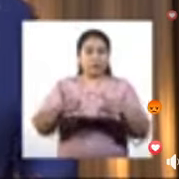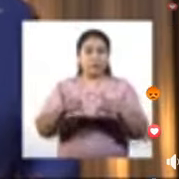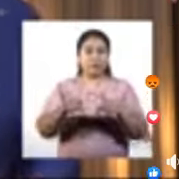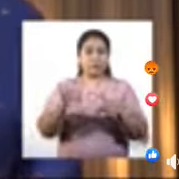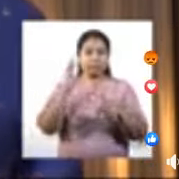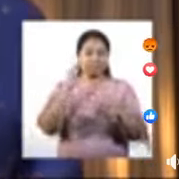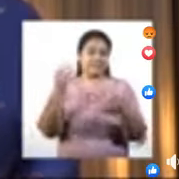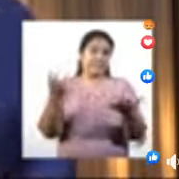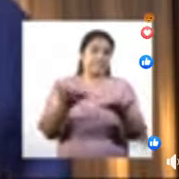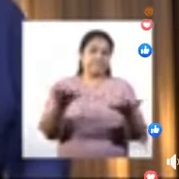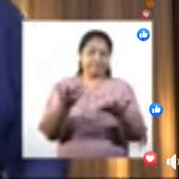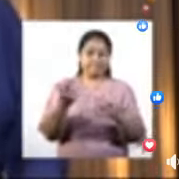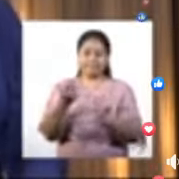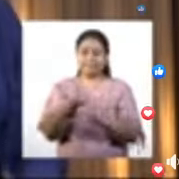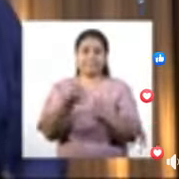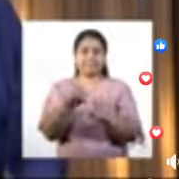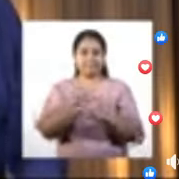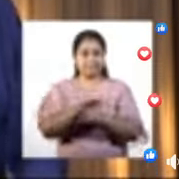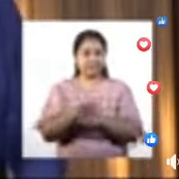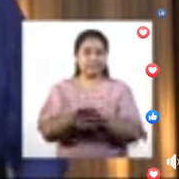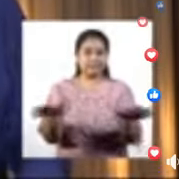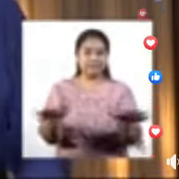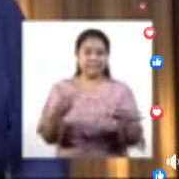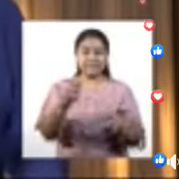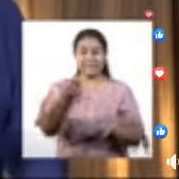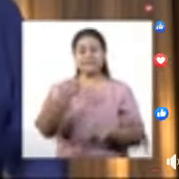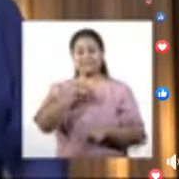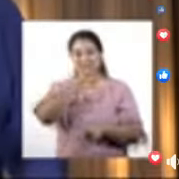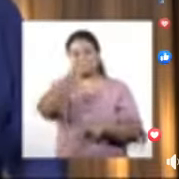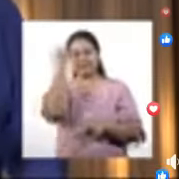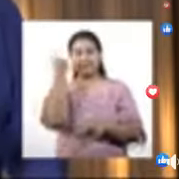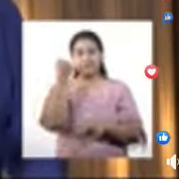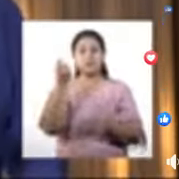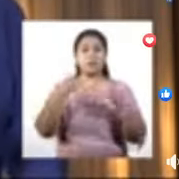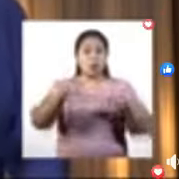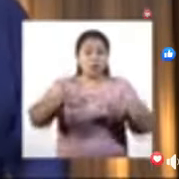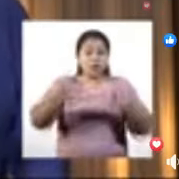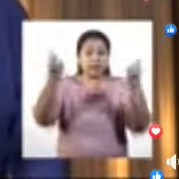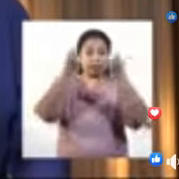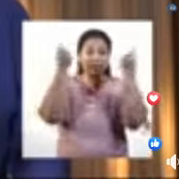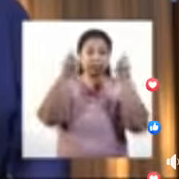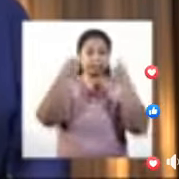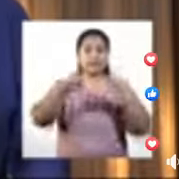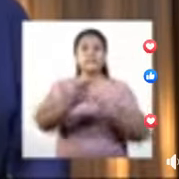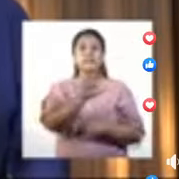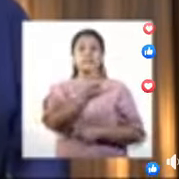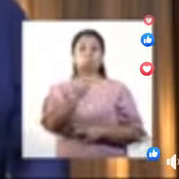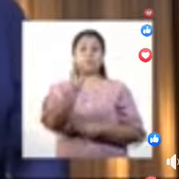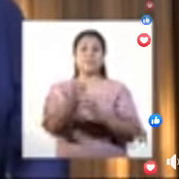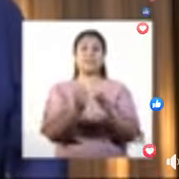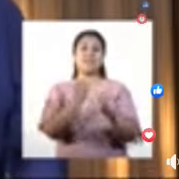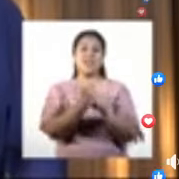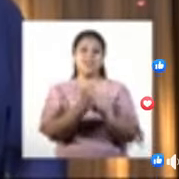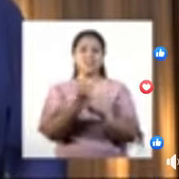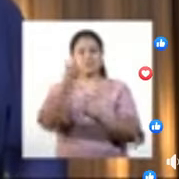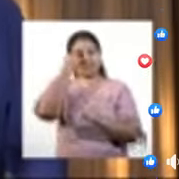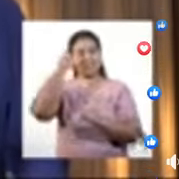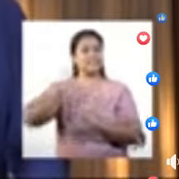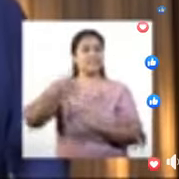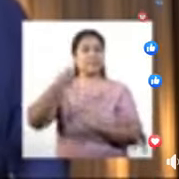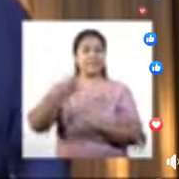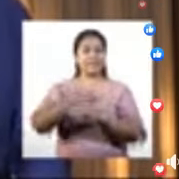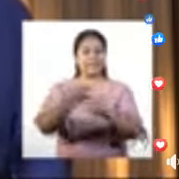toda esta crisis se nos ha olvidado, se celebra el cincuentenario del Día de la Tierra.